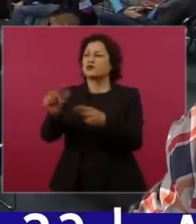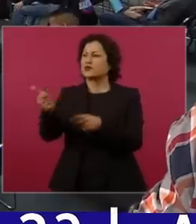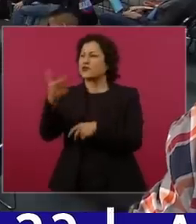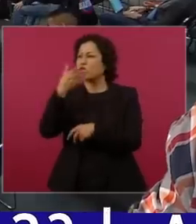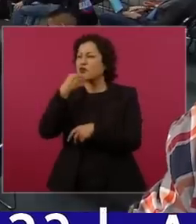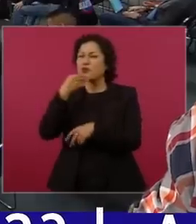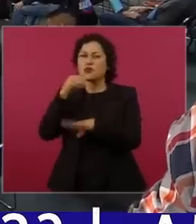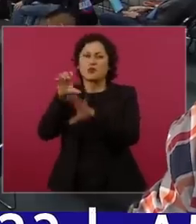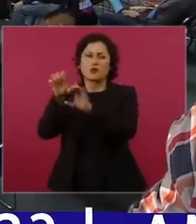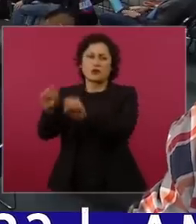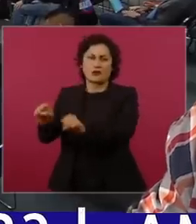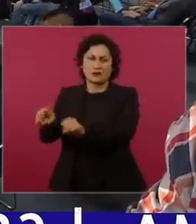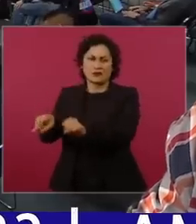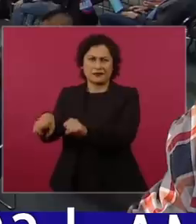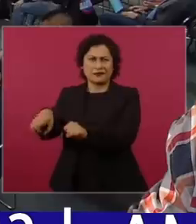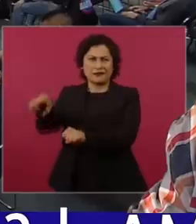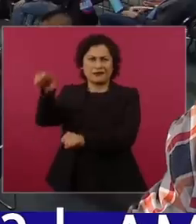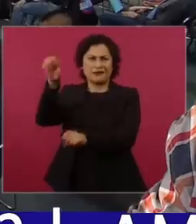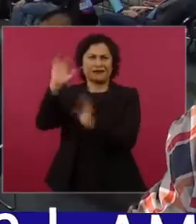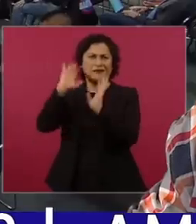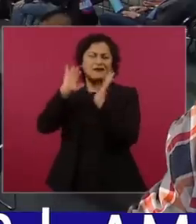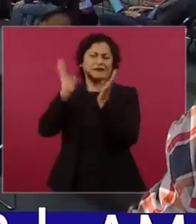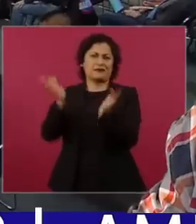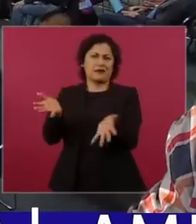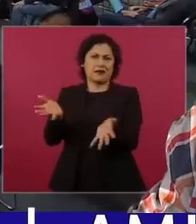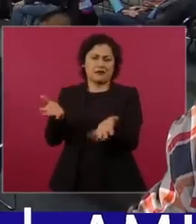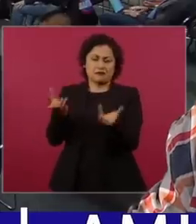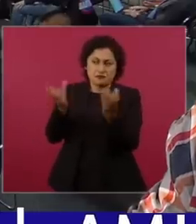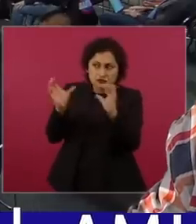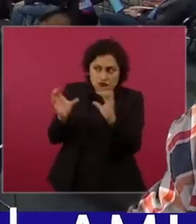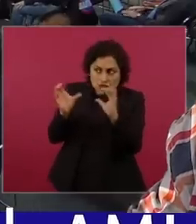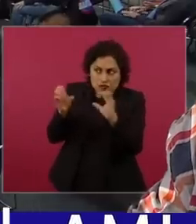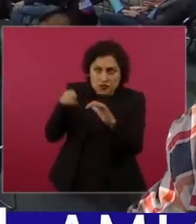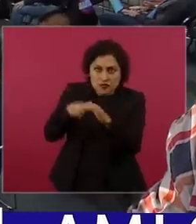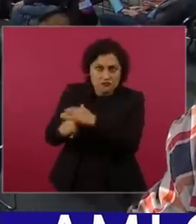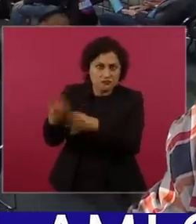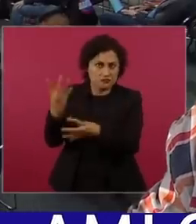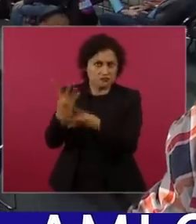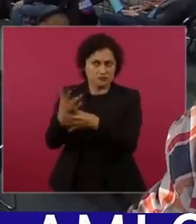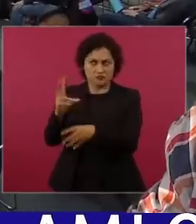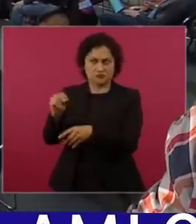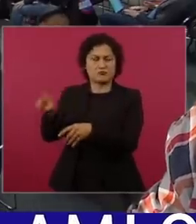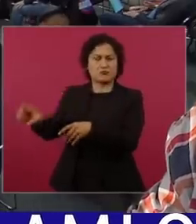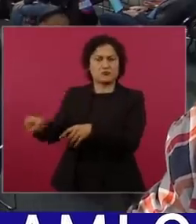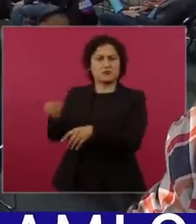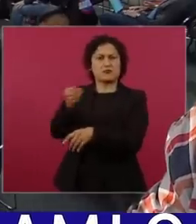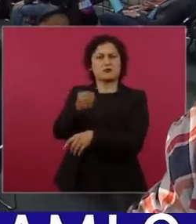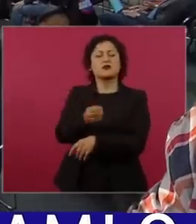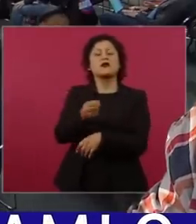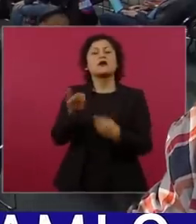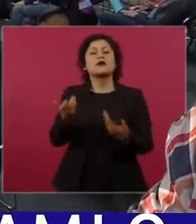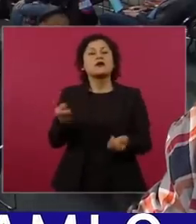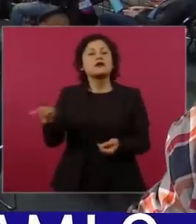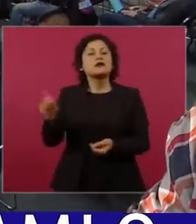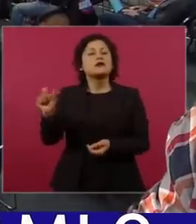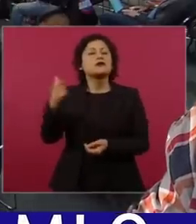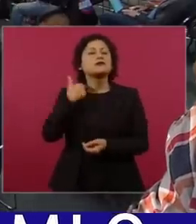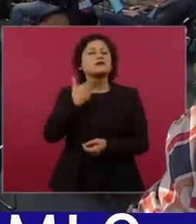que ya debe estar grande, que hasta lo deberían de sacar de la cárcel, ¿cómo se llama? Que fue